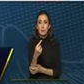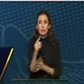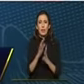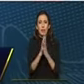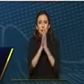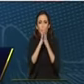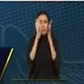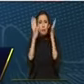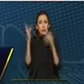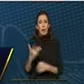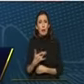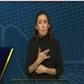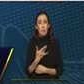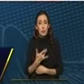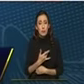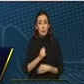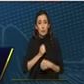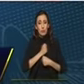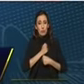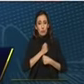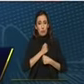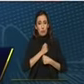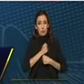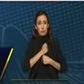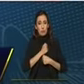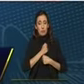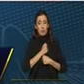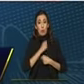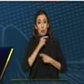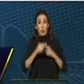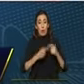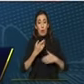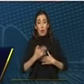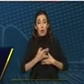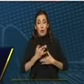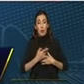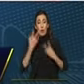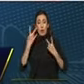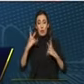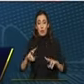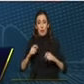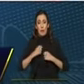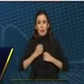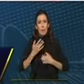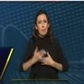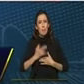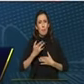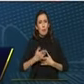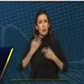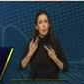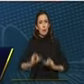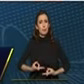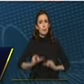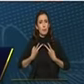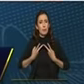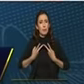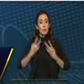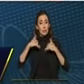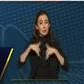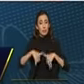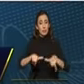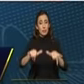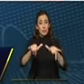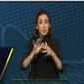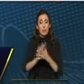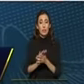tanto dolor se agrupa en mi costado que por doler me duele hasta el aliento. Seguía luego